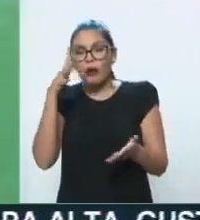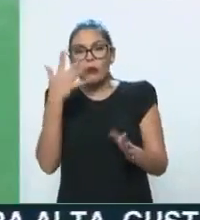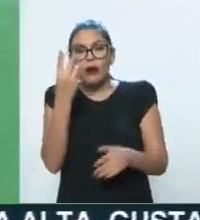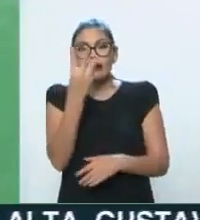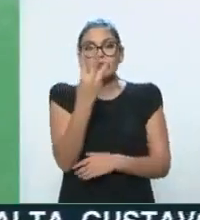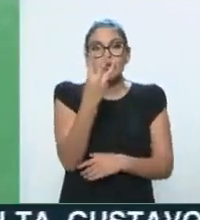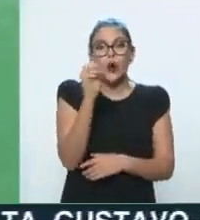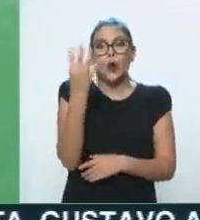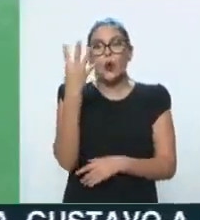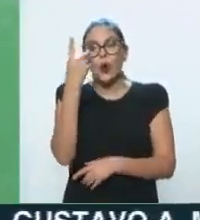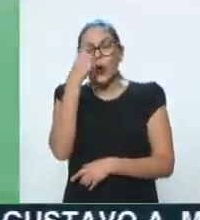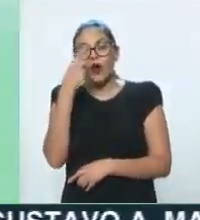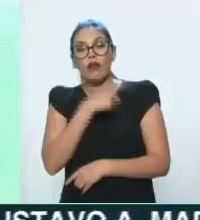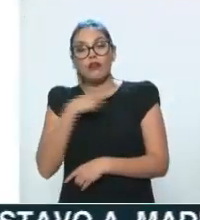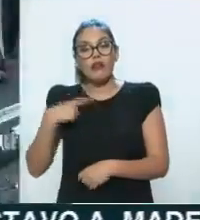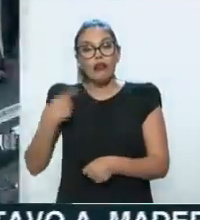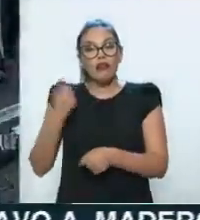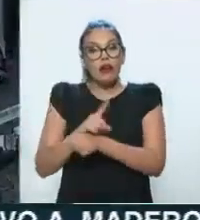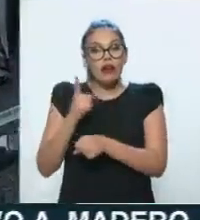a 4 horas.